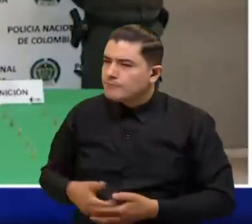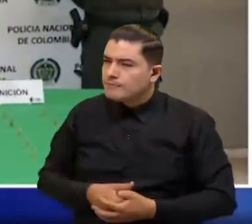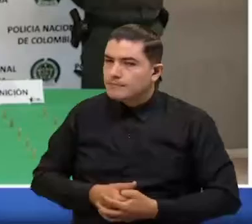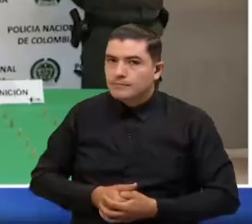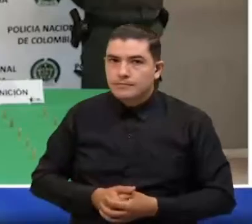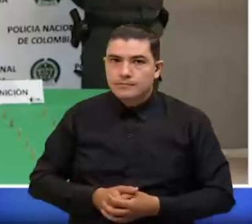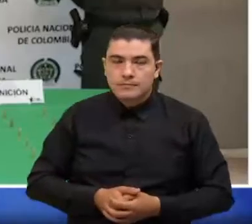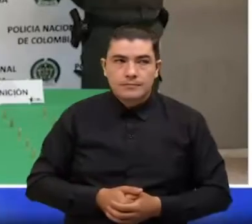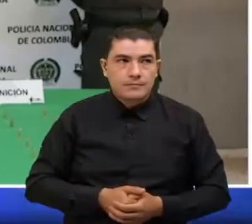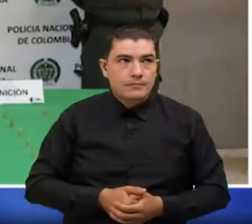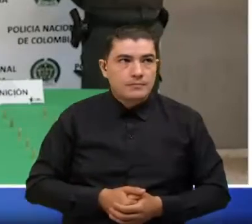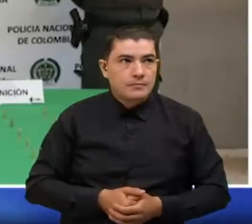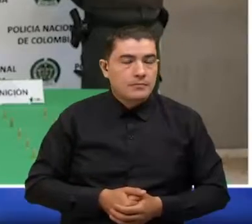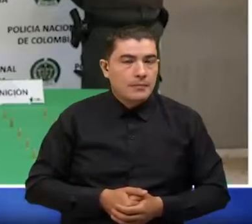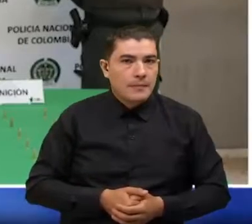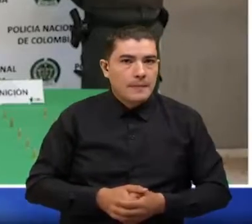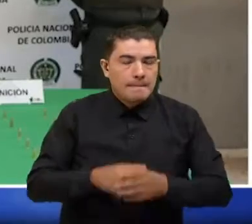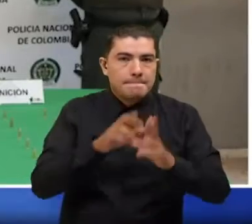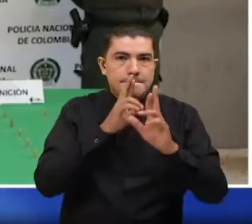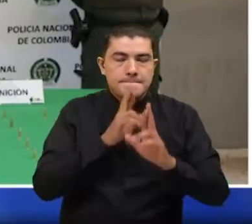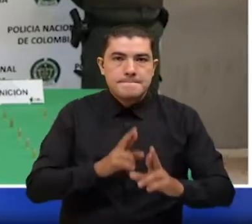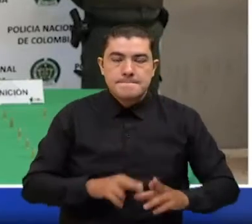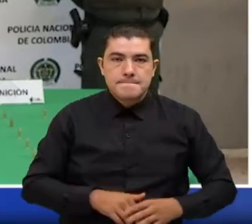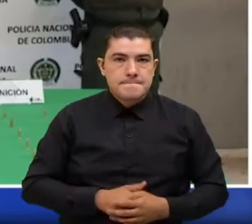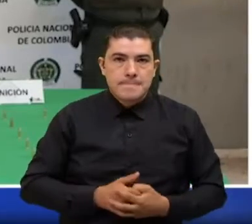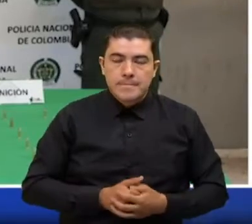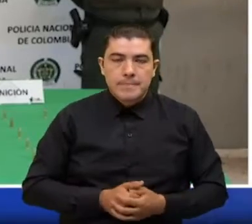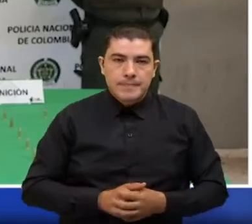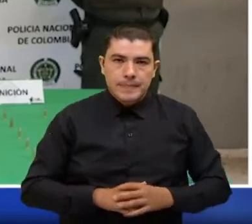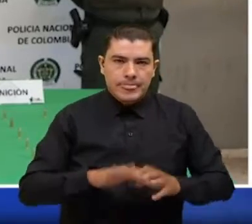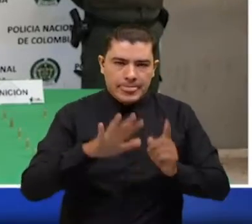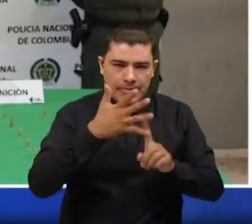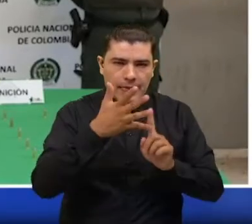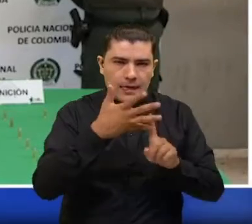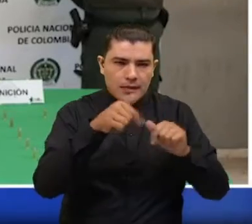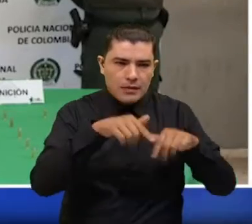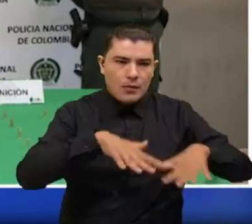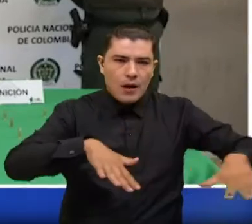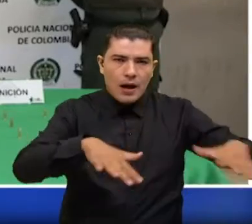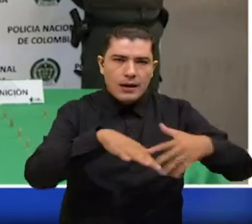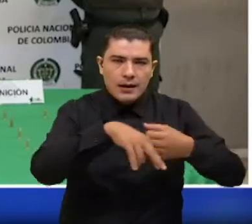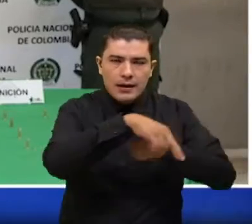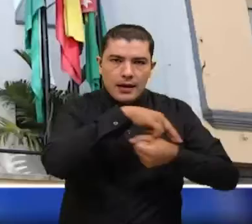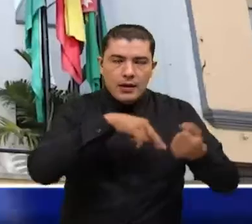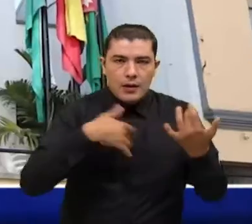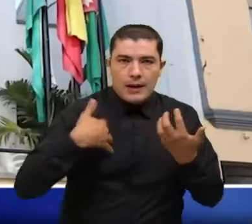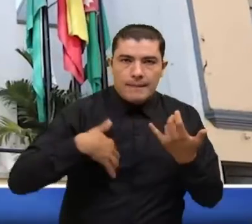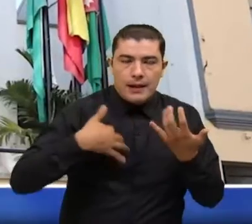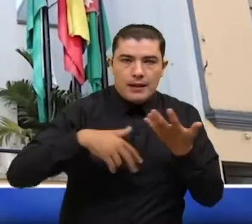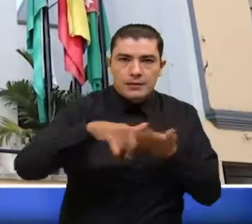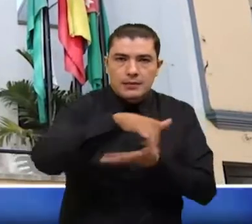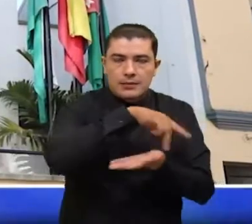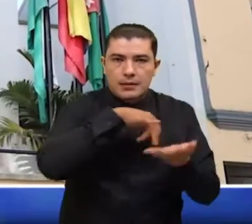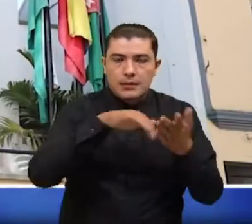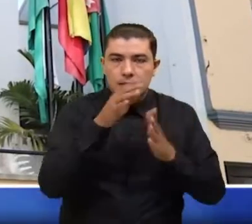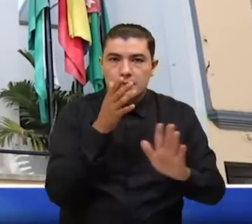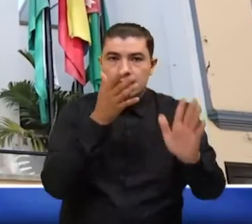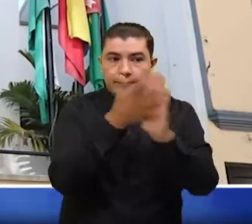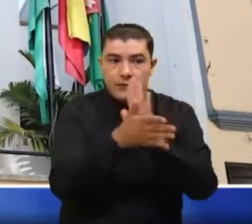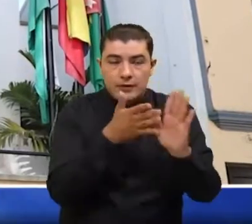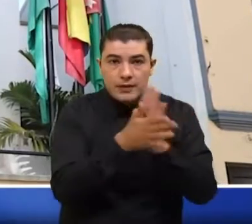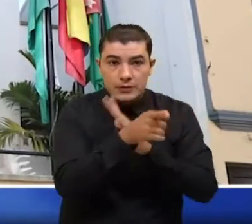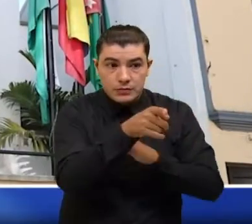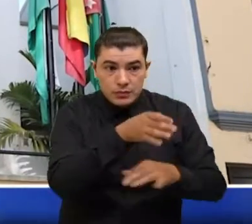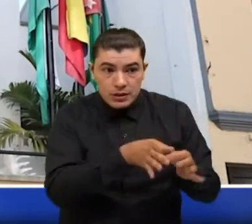Desde el quinto distrito de la Policía Nacional con sede en el municipio de Vélez, Santander, nos informan que en el municipio de